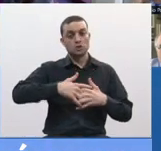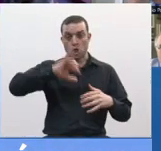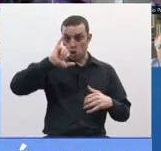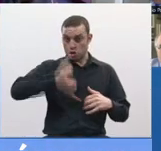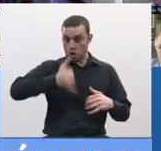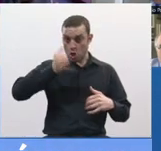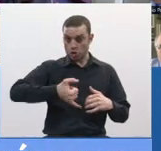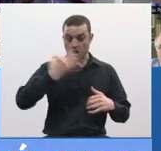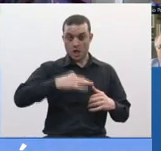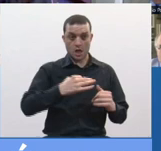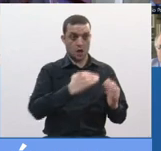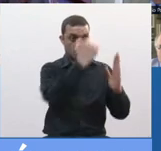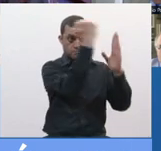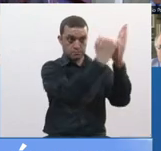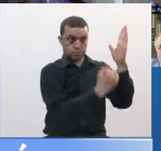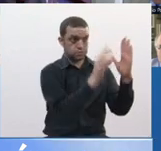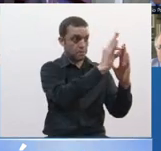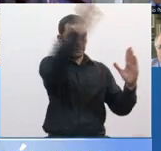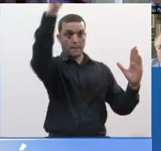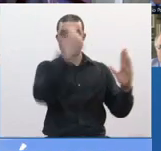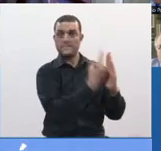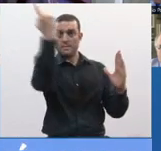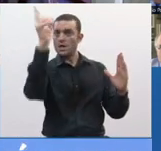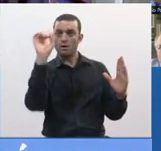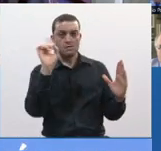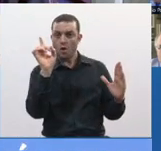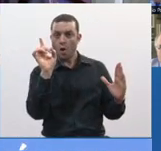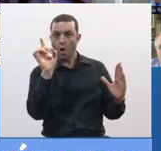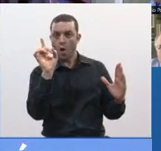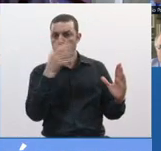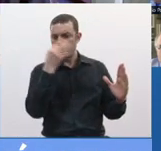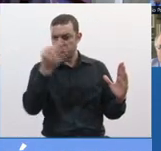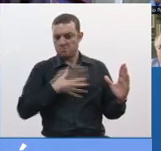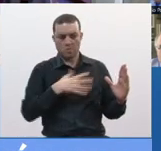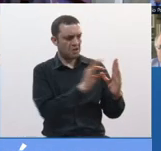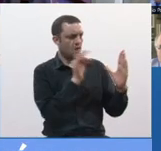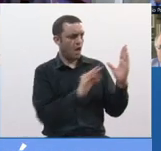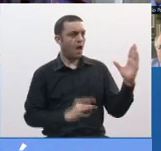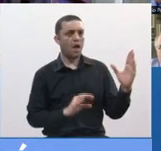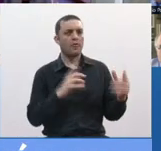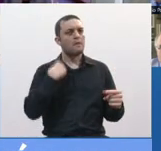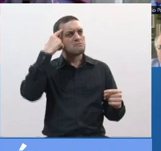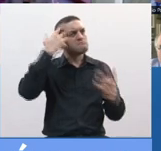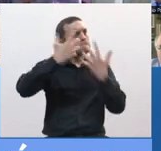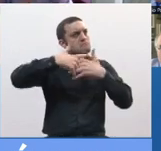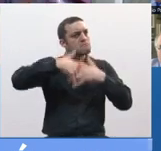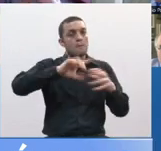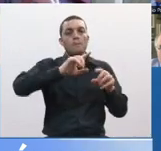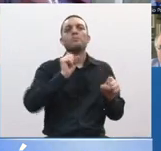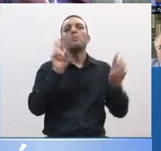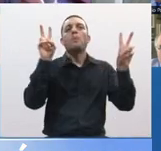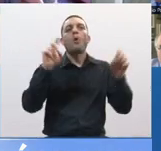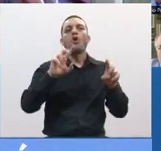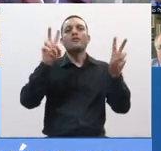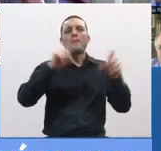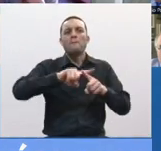por orden de jerarquía en la terna o de postulación. El presidente hace una evaluación política. Y eso